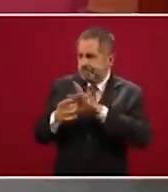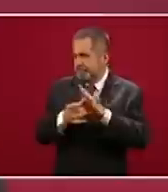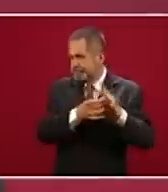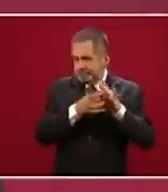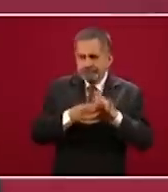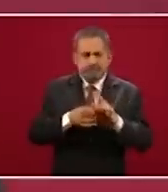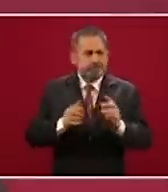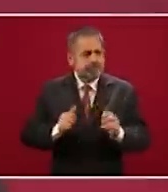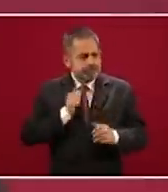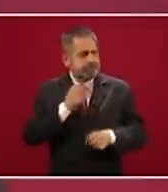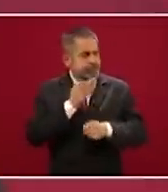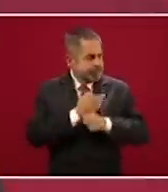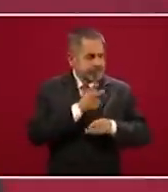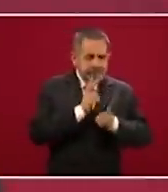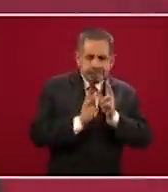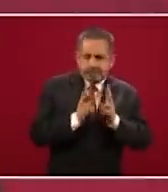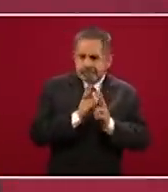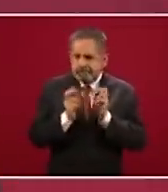que aprovechemos